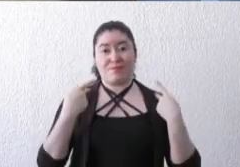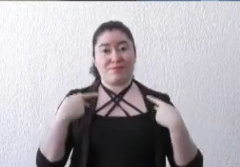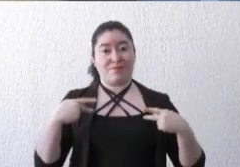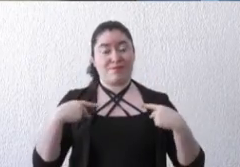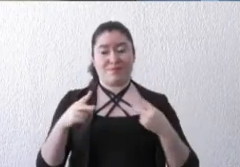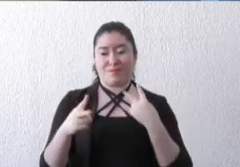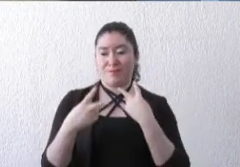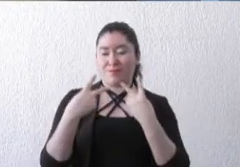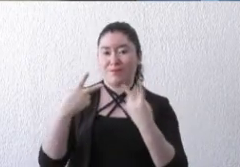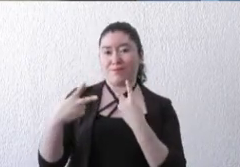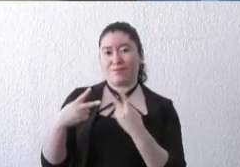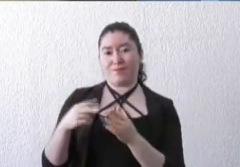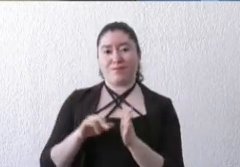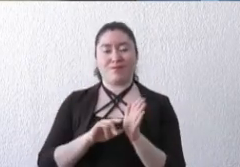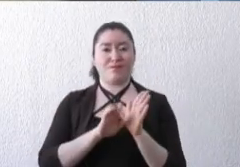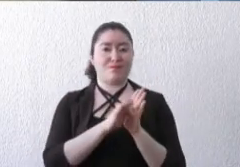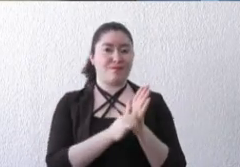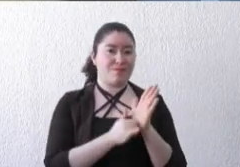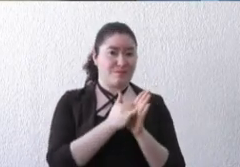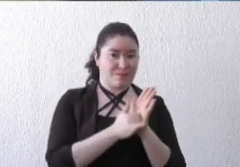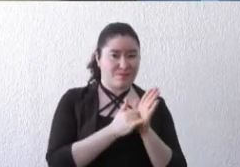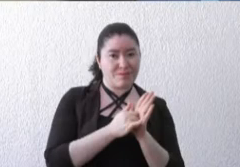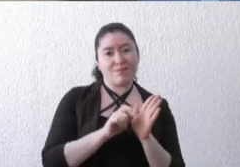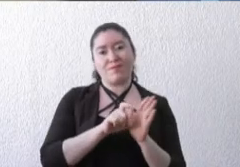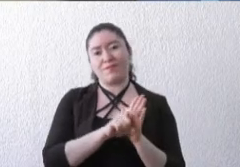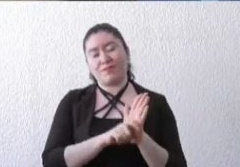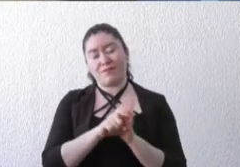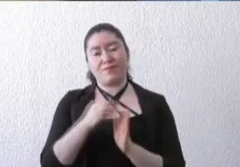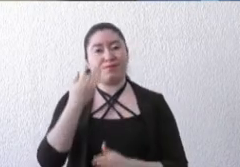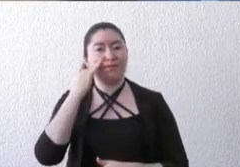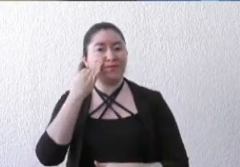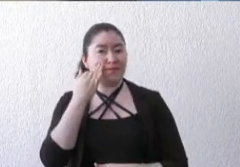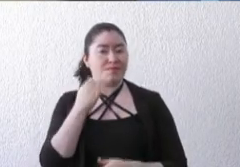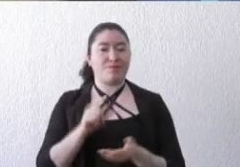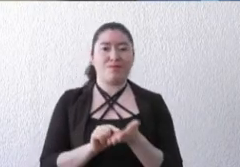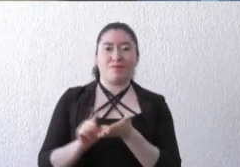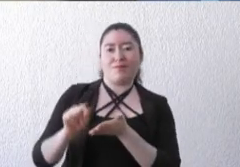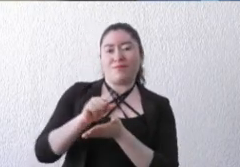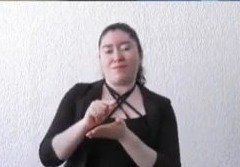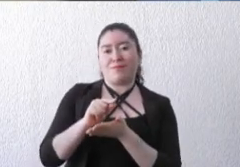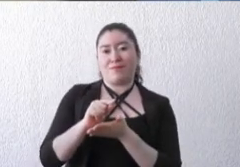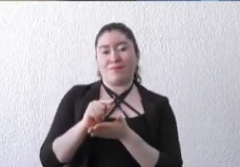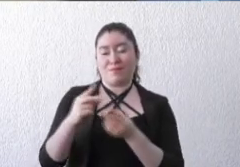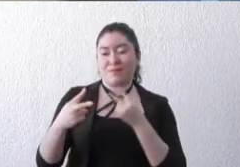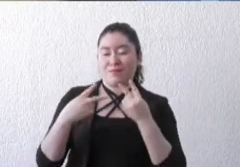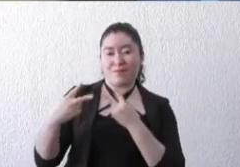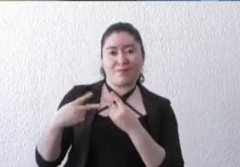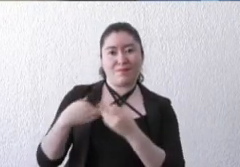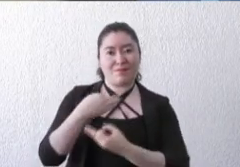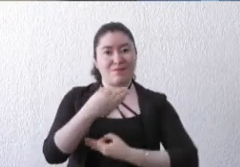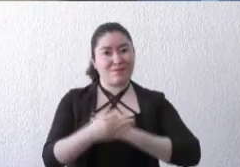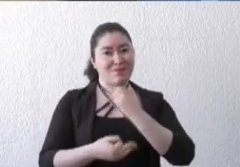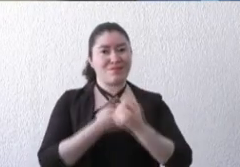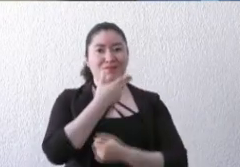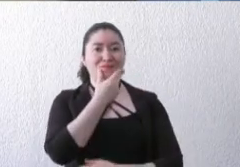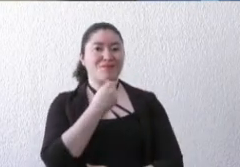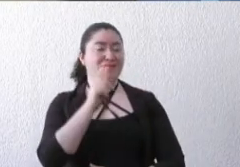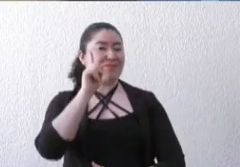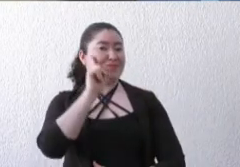siguen a través de las redes sociales. Sean todas y todos bienvenidos.